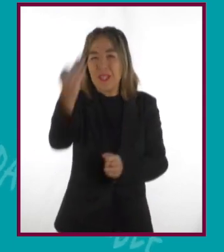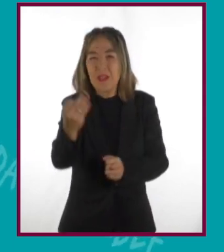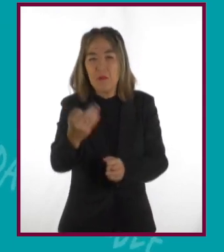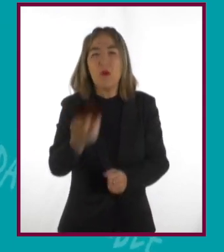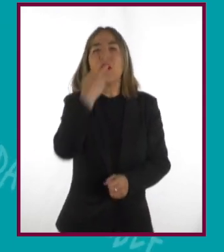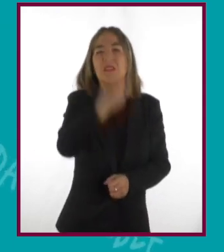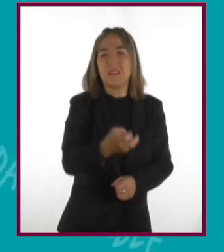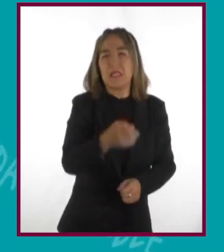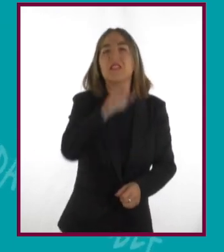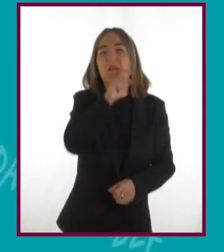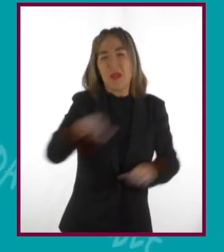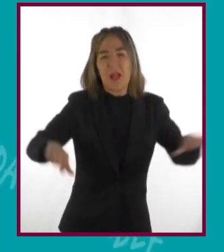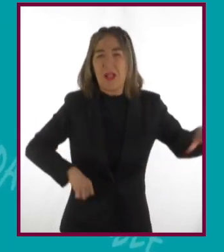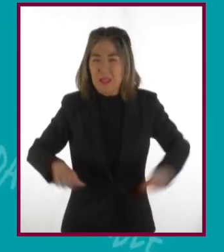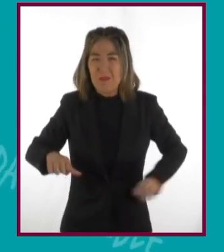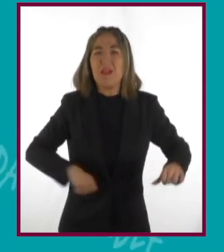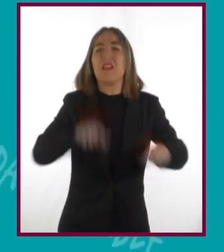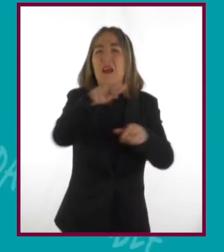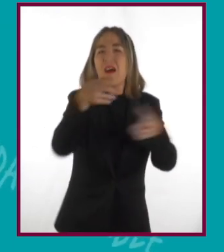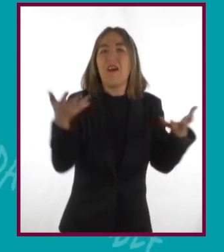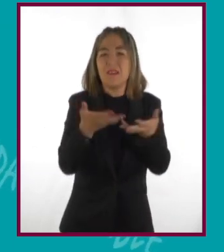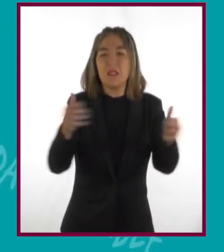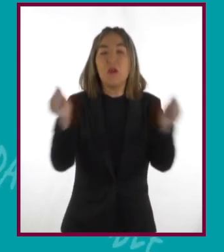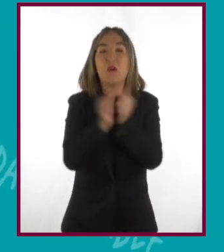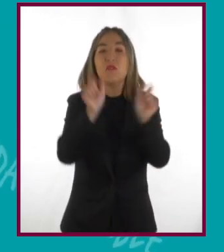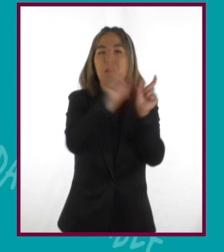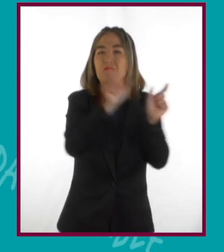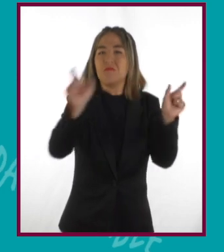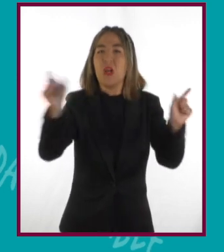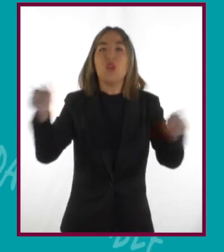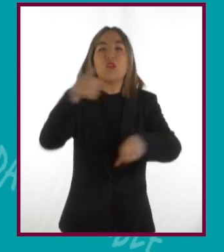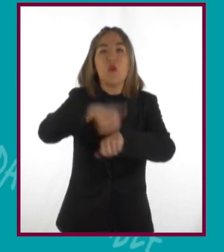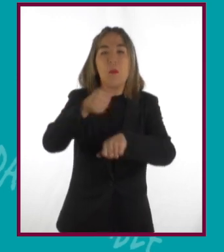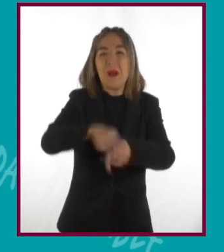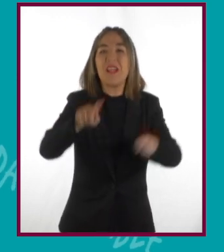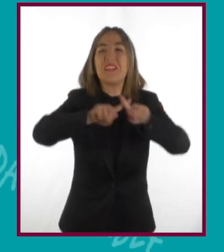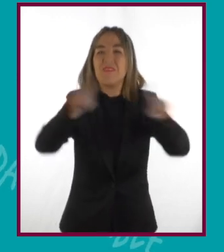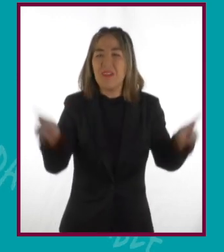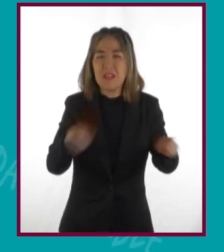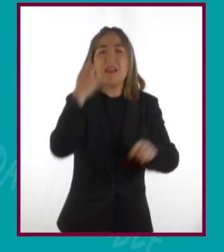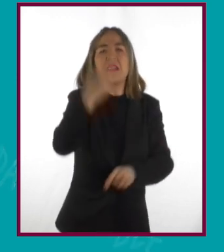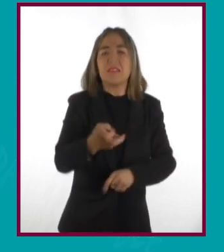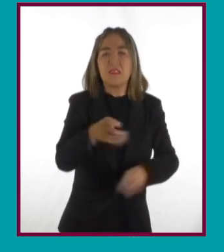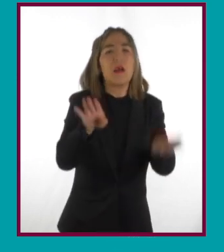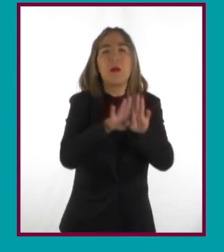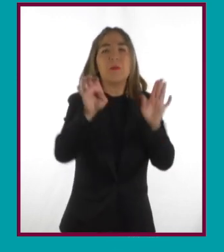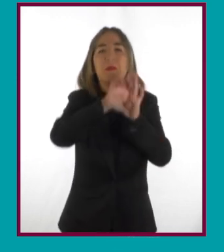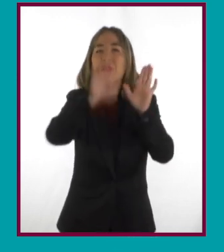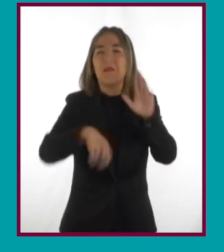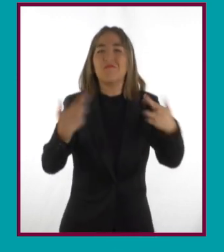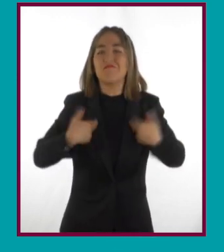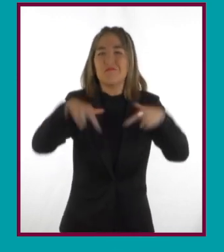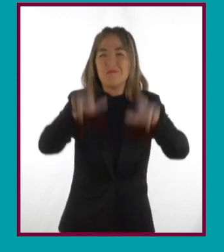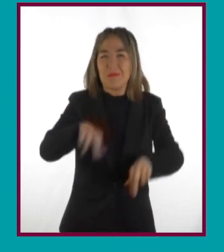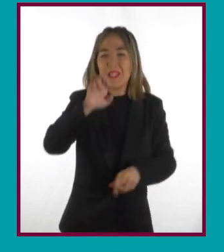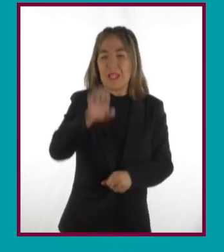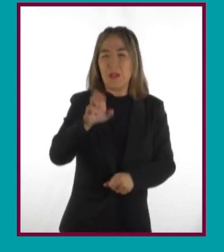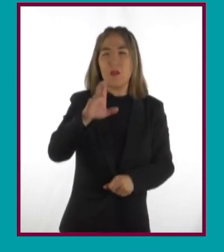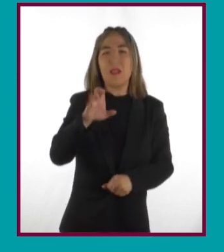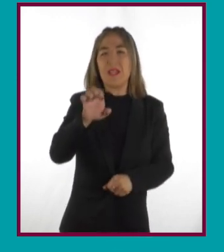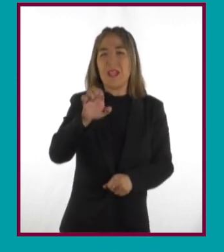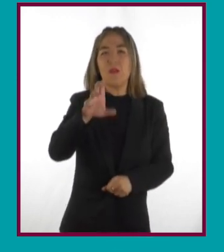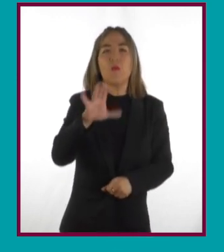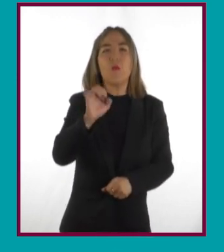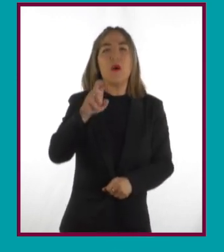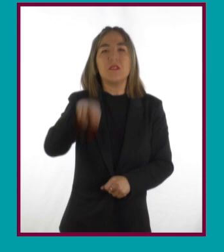tiempo. Aunque se suele trabajar con ellas a partir de su formulación diferencial, este es un ejemplo que representa las